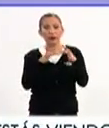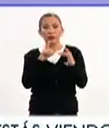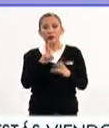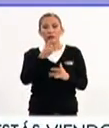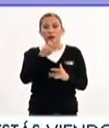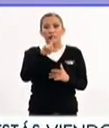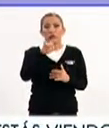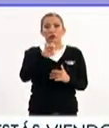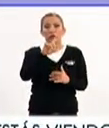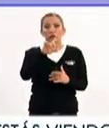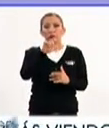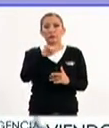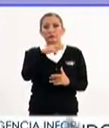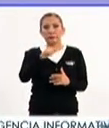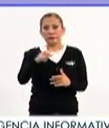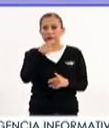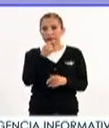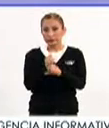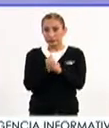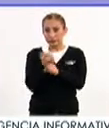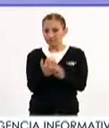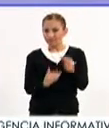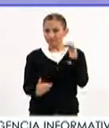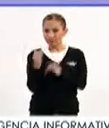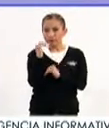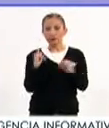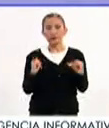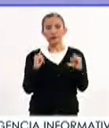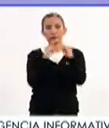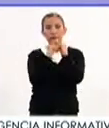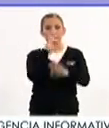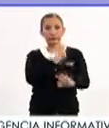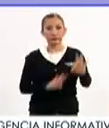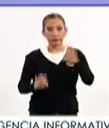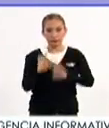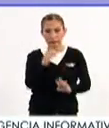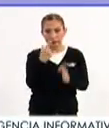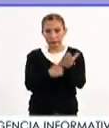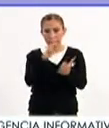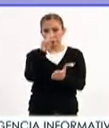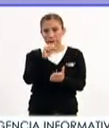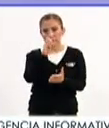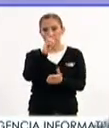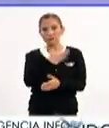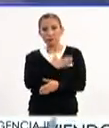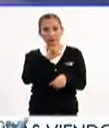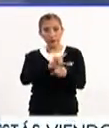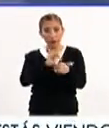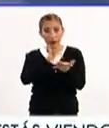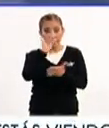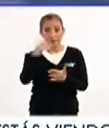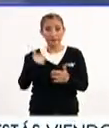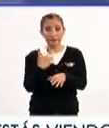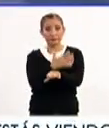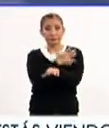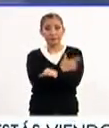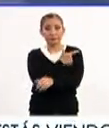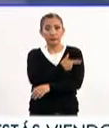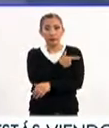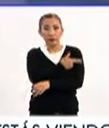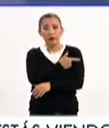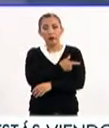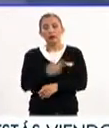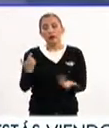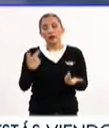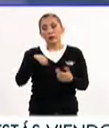el doctor Luis de la Peña. Él es investigador emérito del Instituto de Física de la UNAM. Muy buenos días, gracias por acompañarnos. Es un placer que